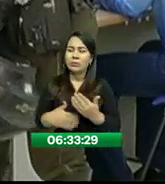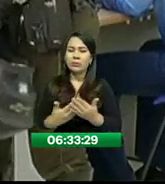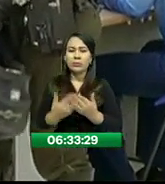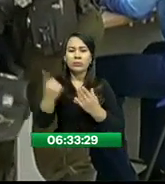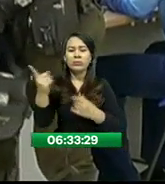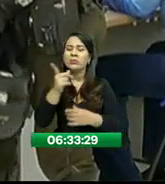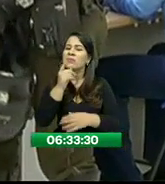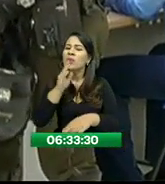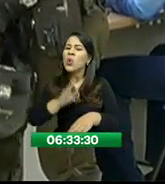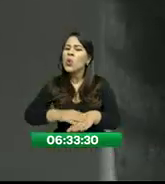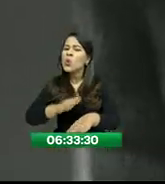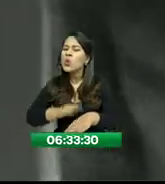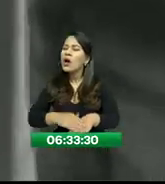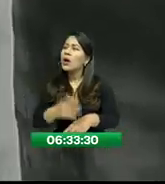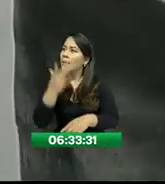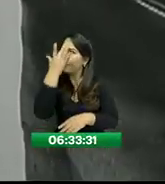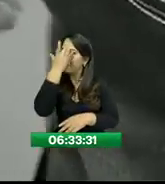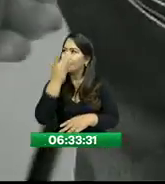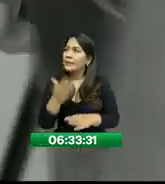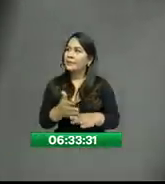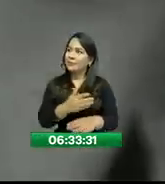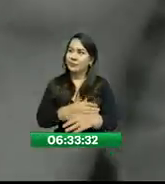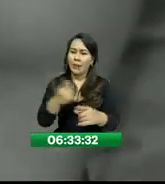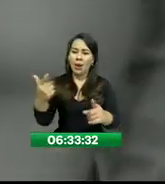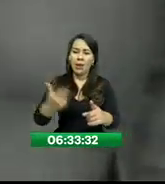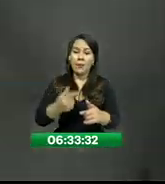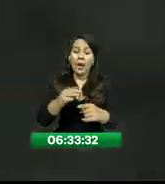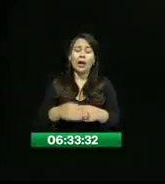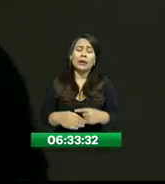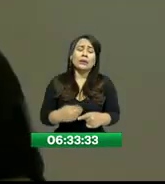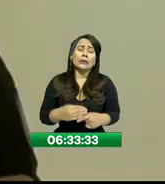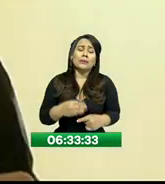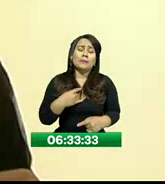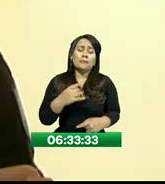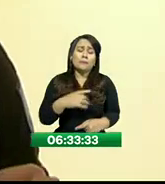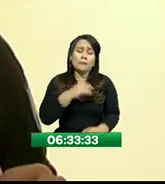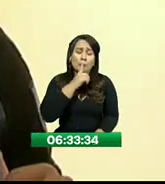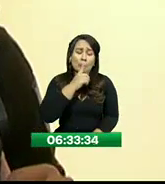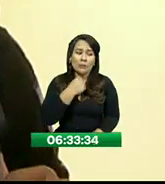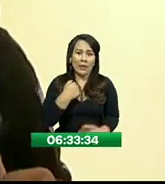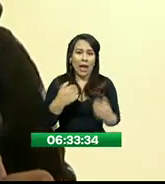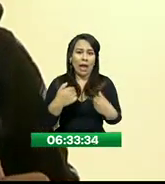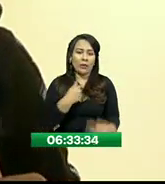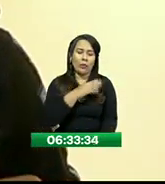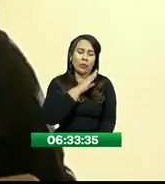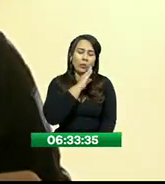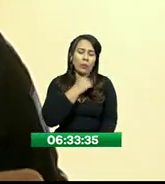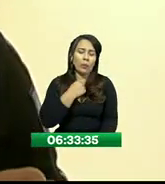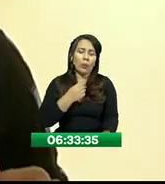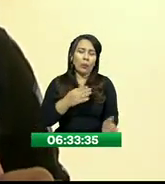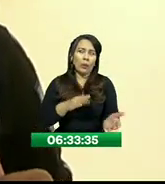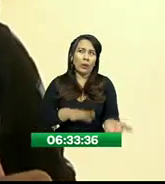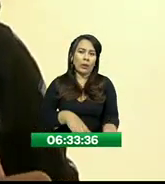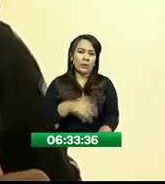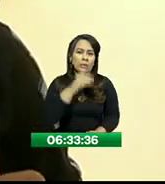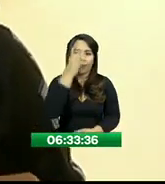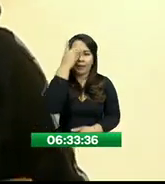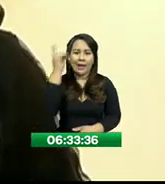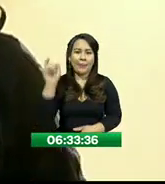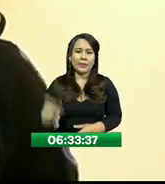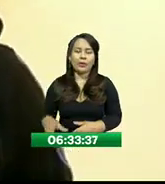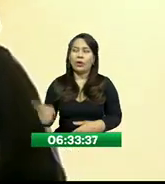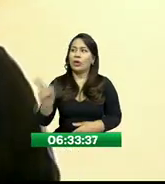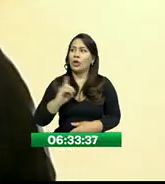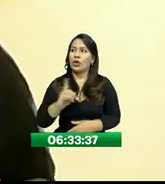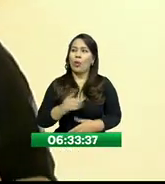mano derecha. Cabe indicar igualmente que al momento de trasladarnos acá, el denunciante lo reconoce claramente que es el ciudadano que le realizó el disparo y amenaza